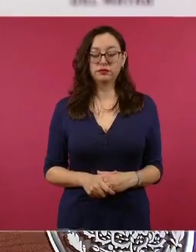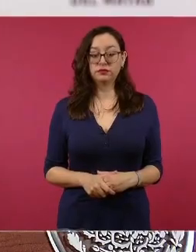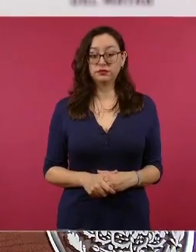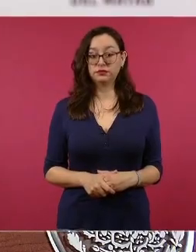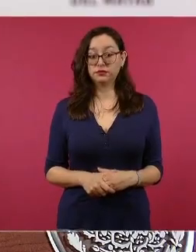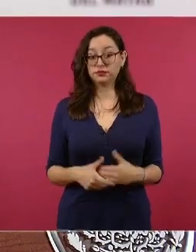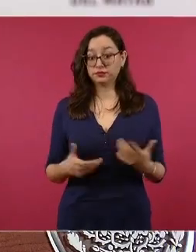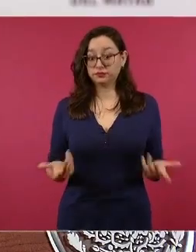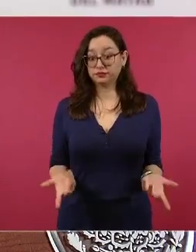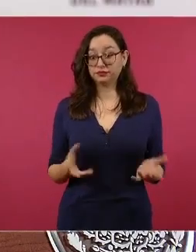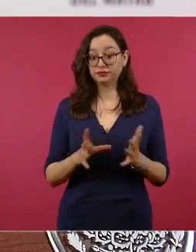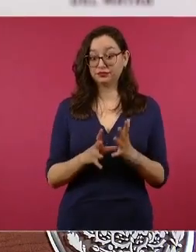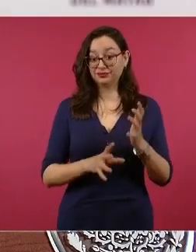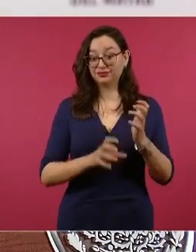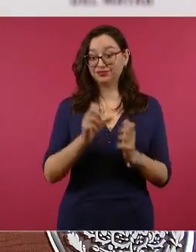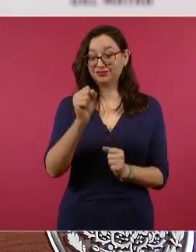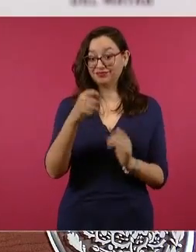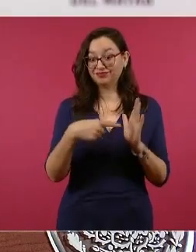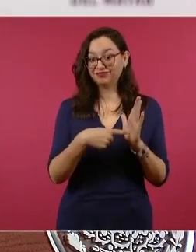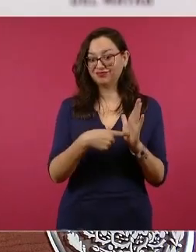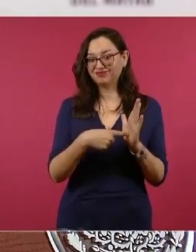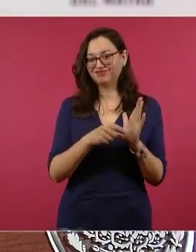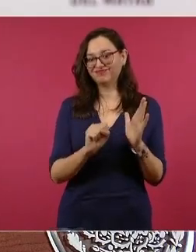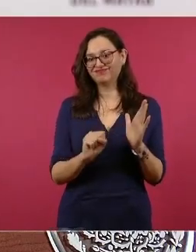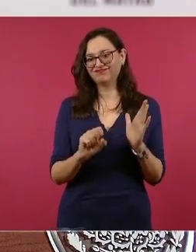Sin embargo, en la Constitución quedó